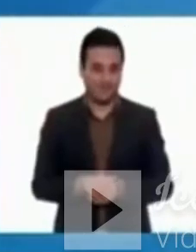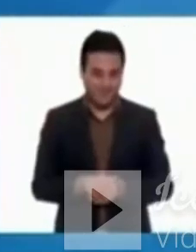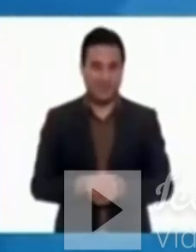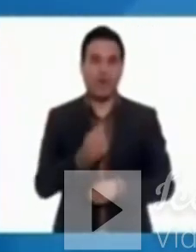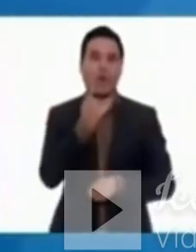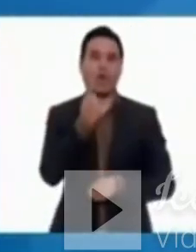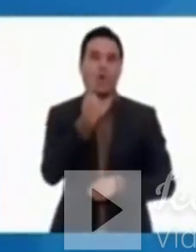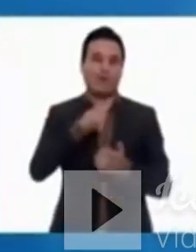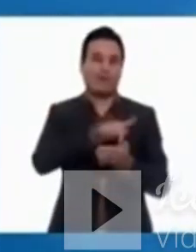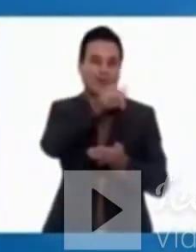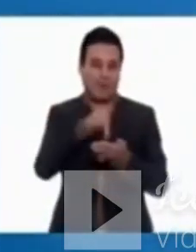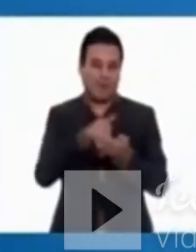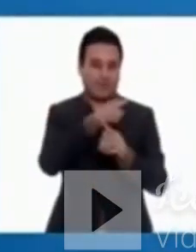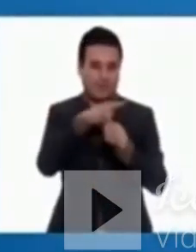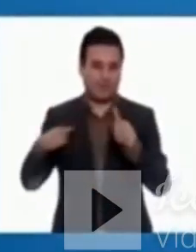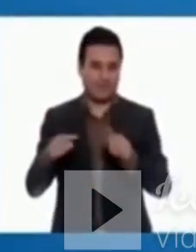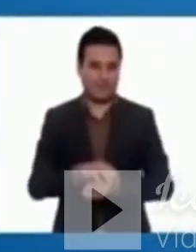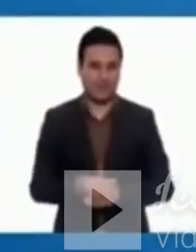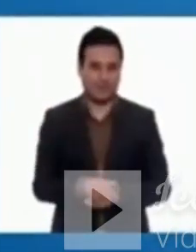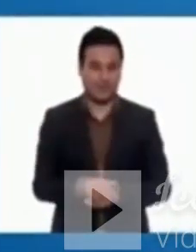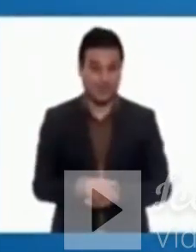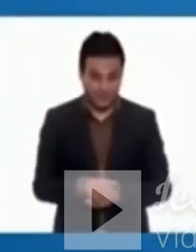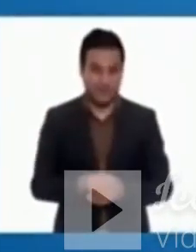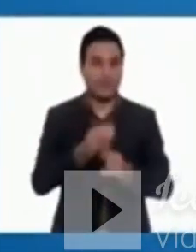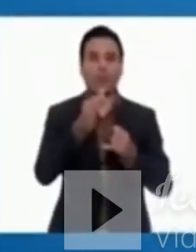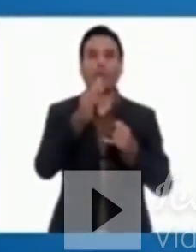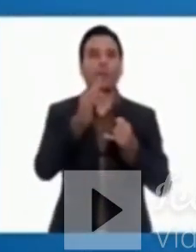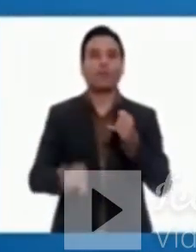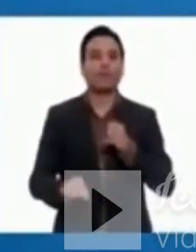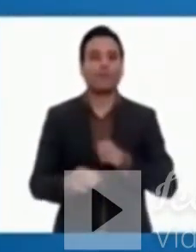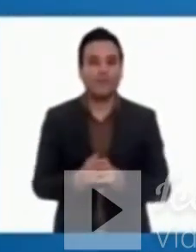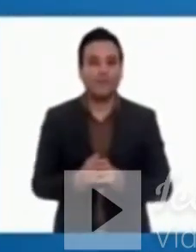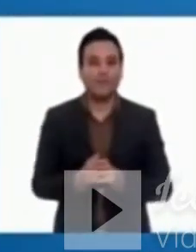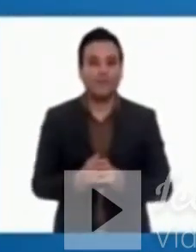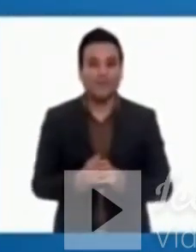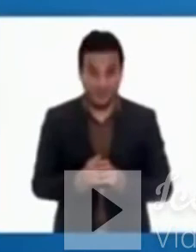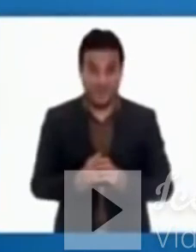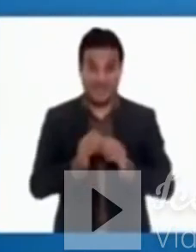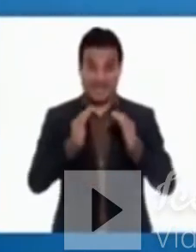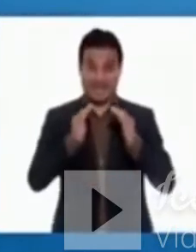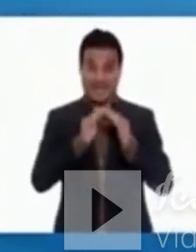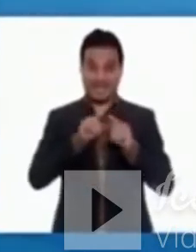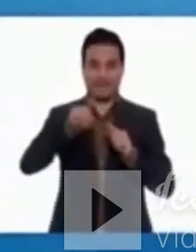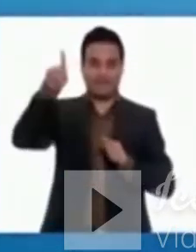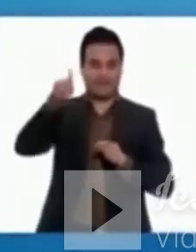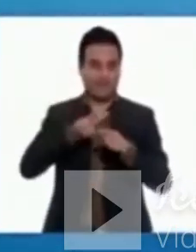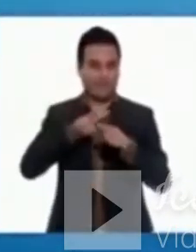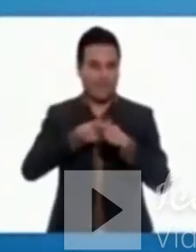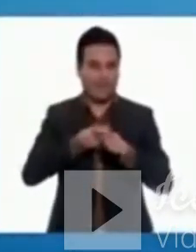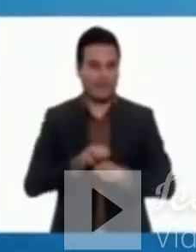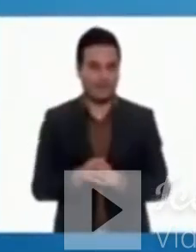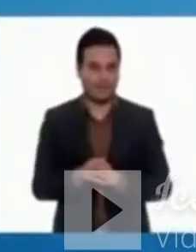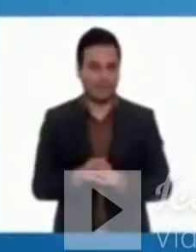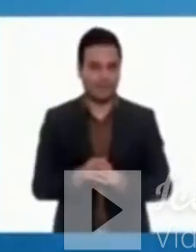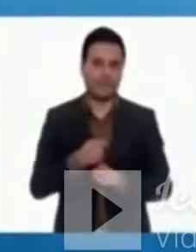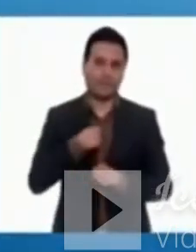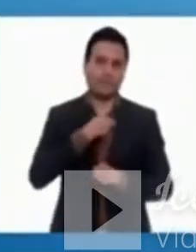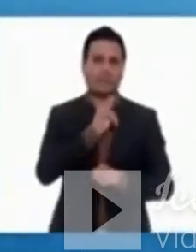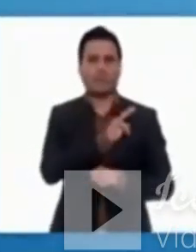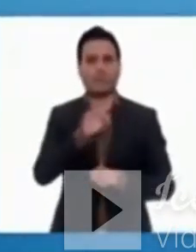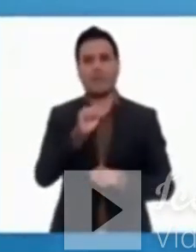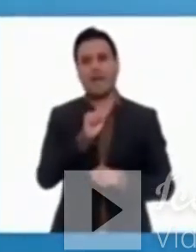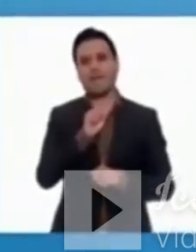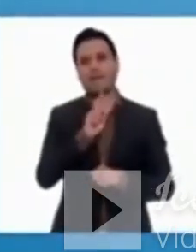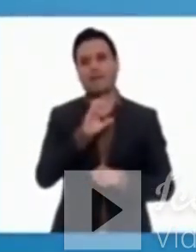a 1,5 kilómetros. Por último, midamos la distancia hacia el parque. Si vamos por la avenida